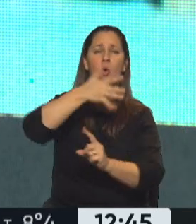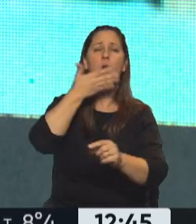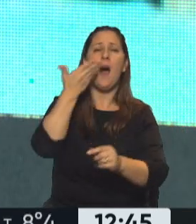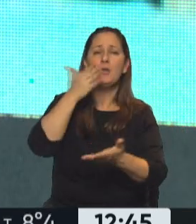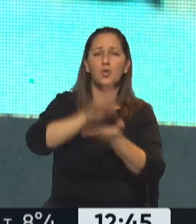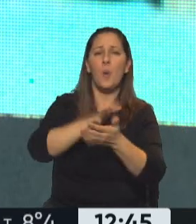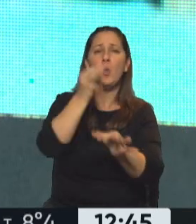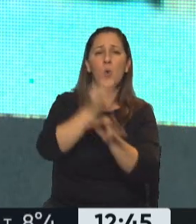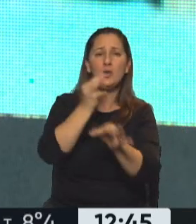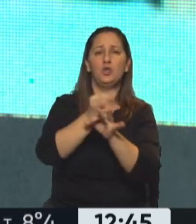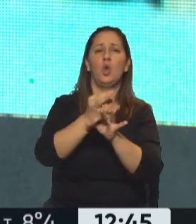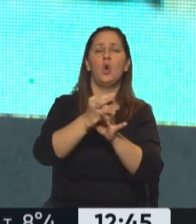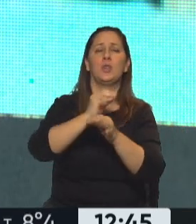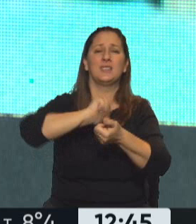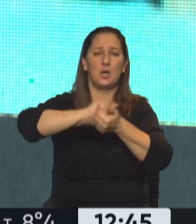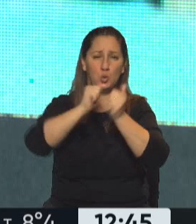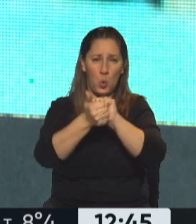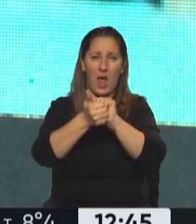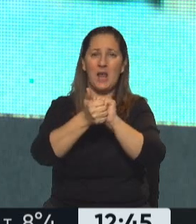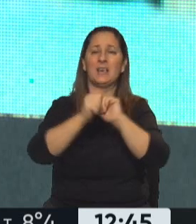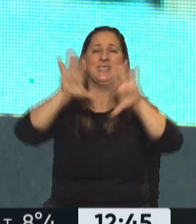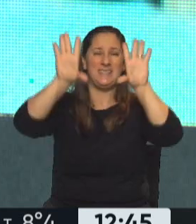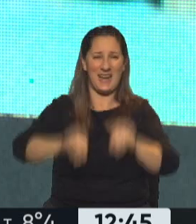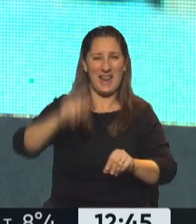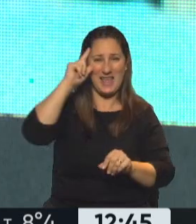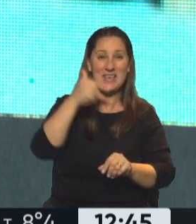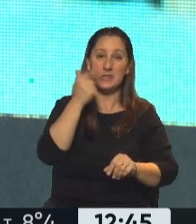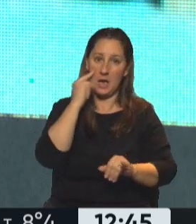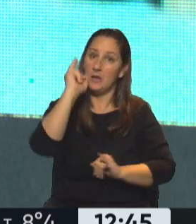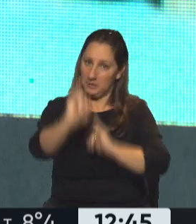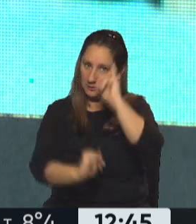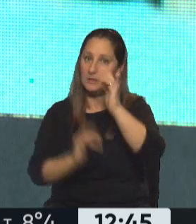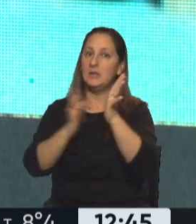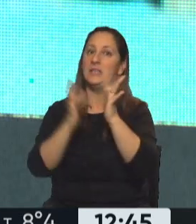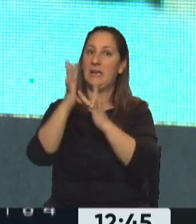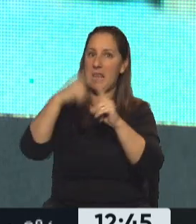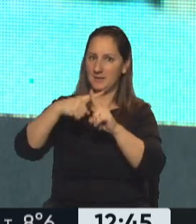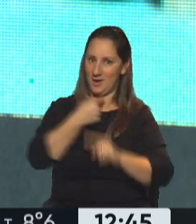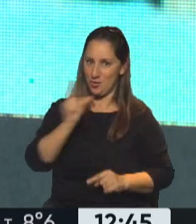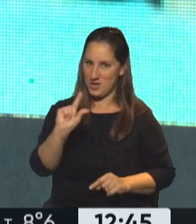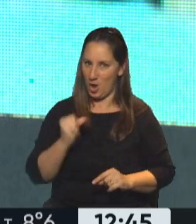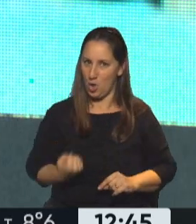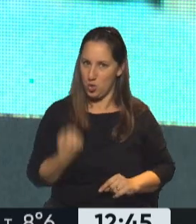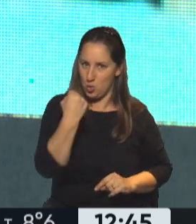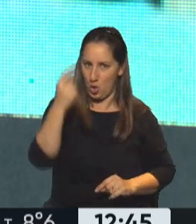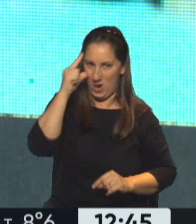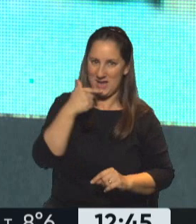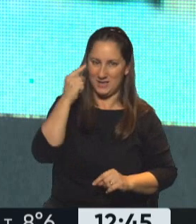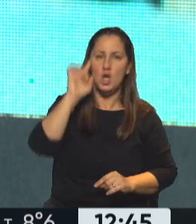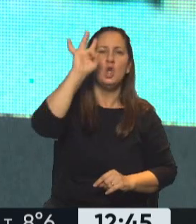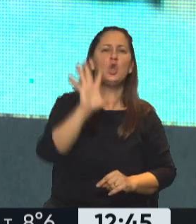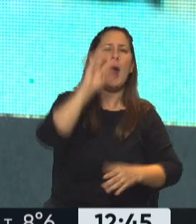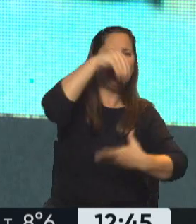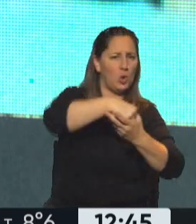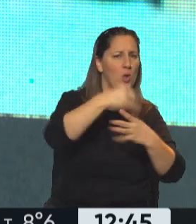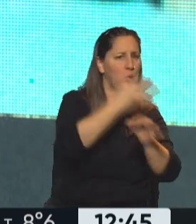sexual integral, hay que señalar el lobby que ejerció la Iglesia para evitar su implementación, no únicamente en colegios católicos,